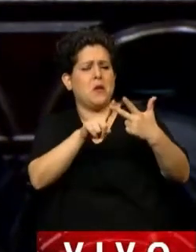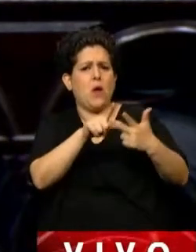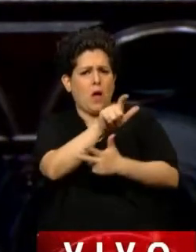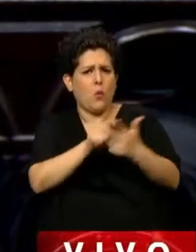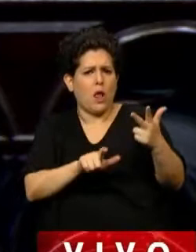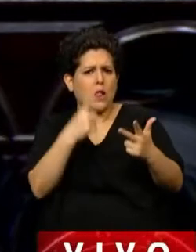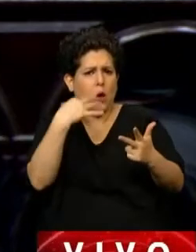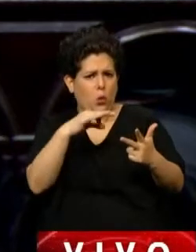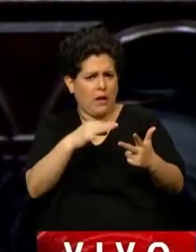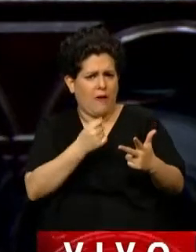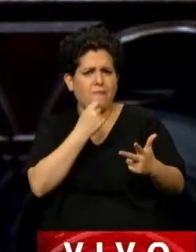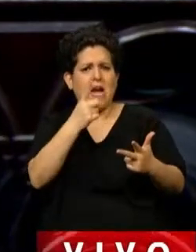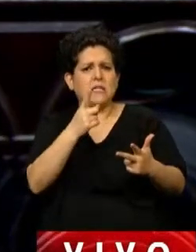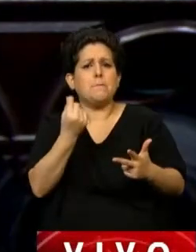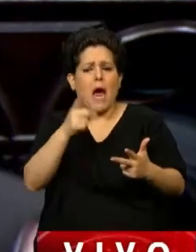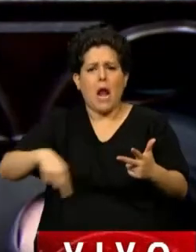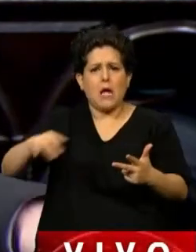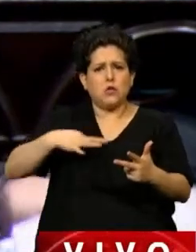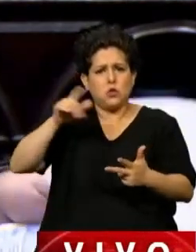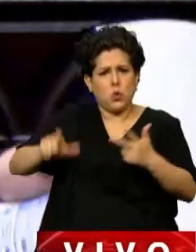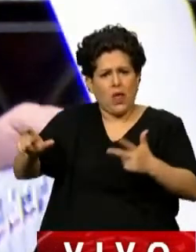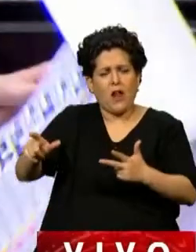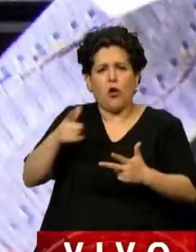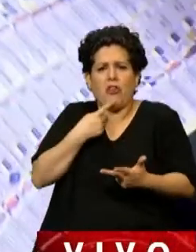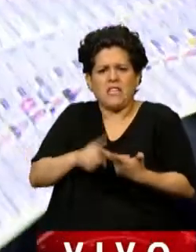la decisión ciudadana? Miren, yo